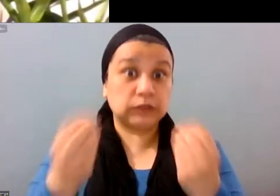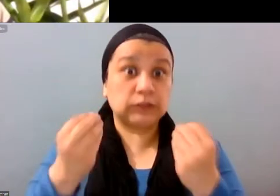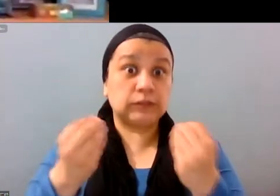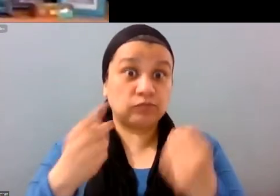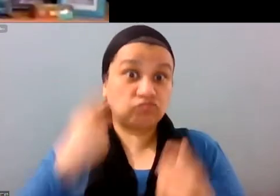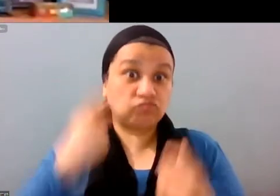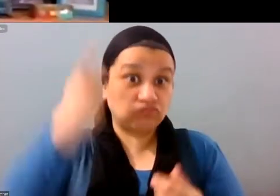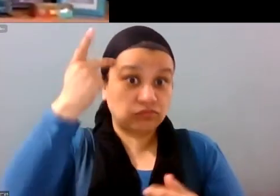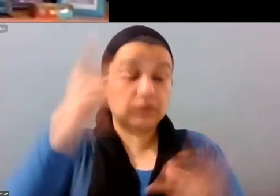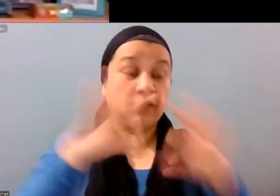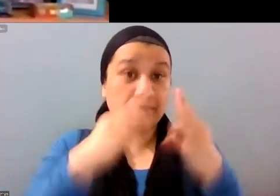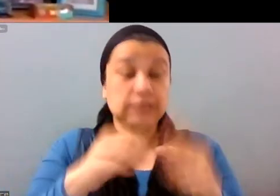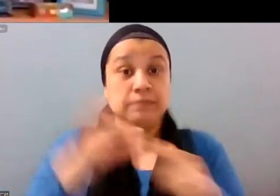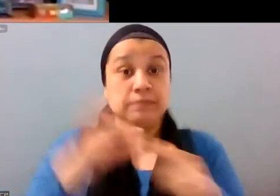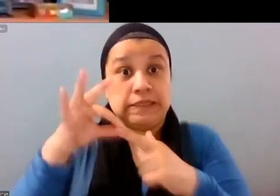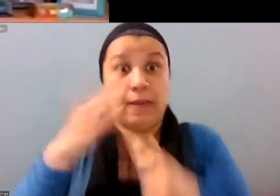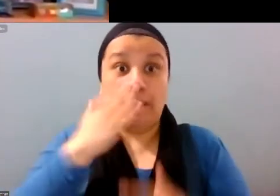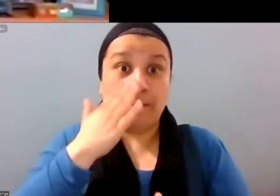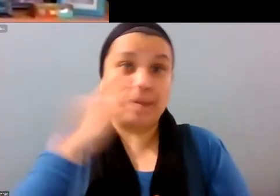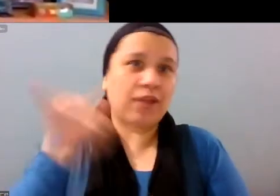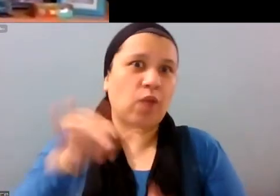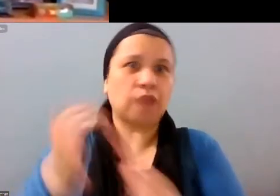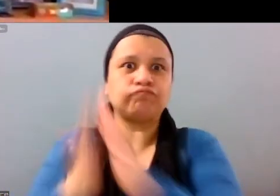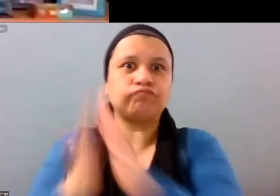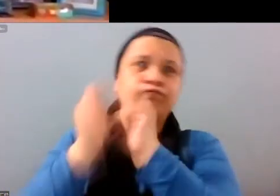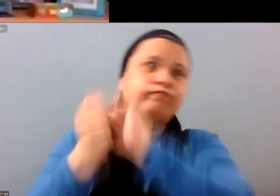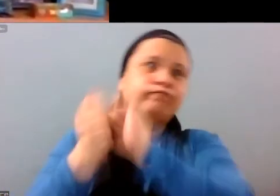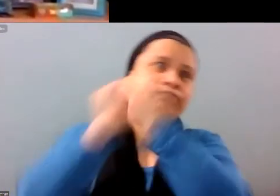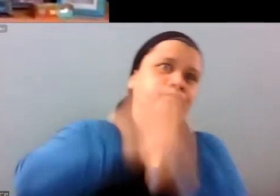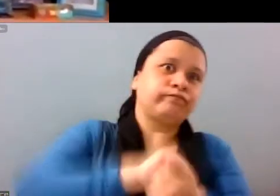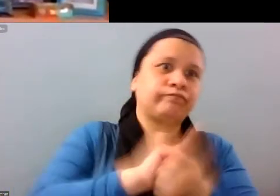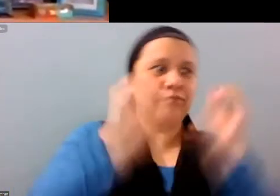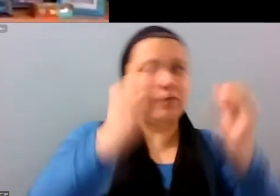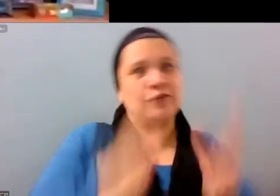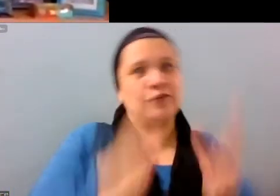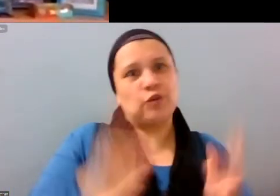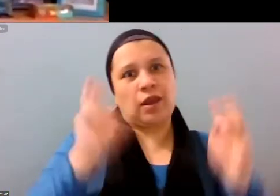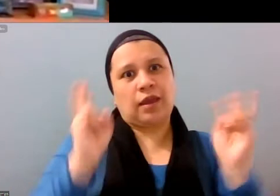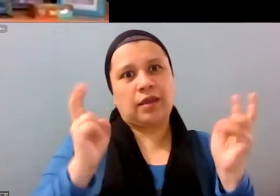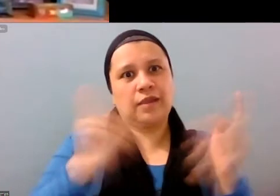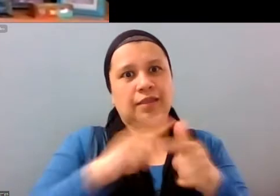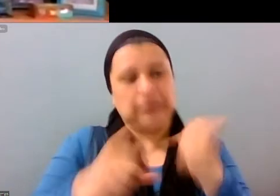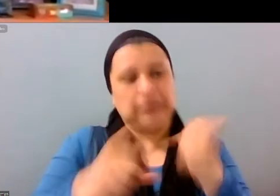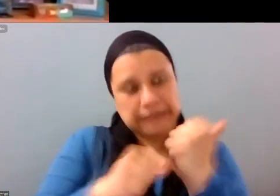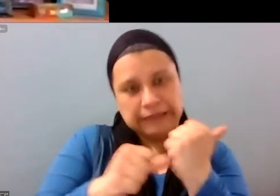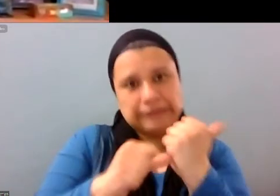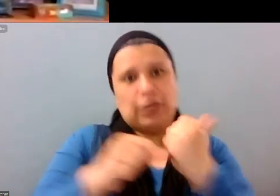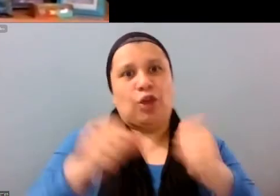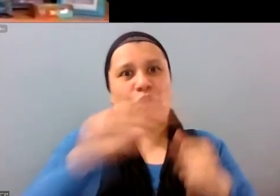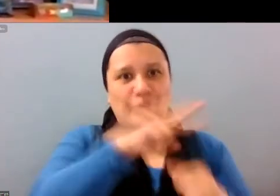madres han tenido que convertirse en docentes en asesores en colegas en